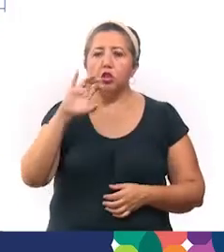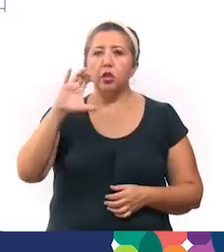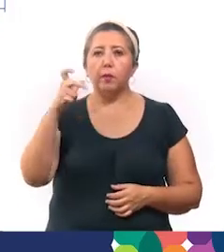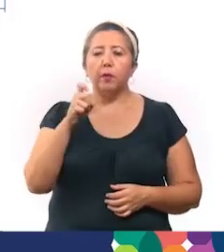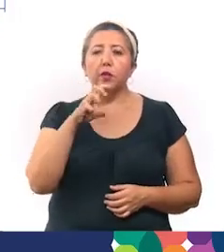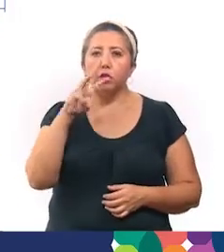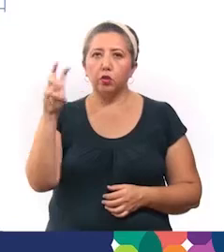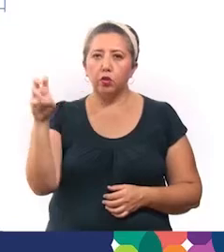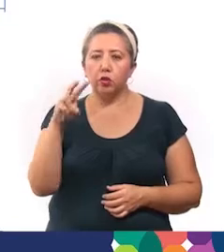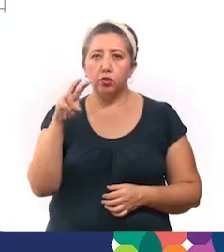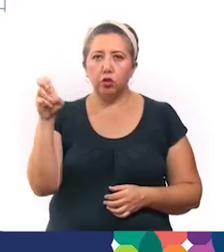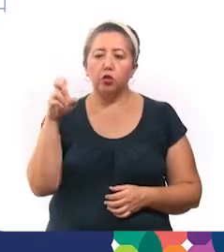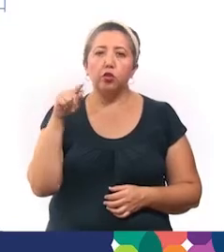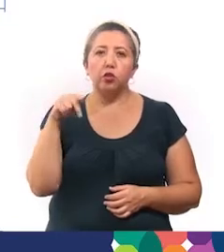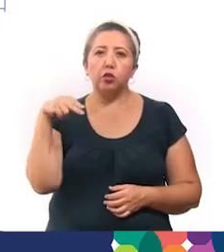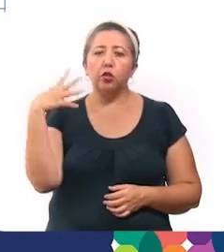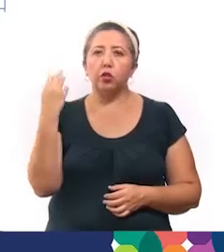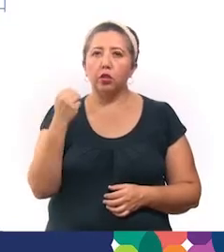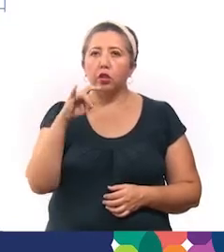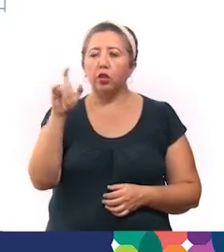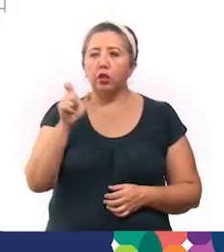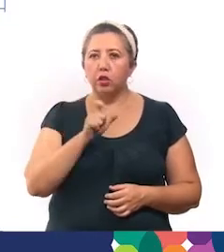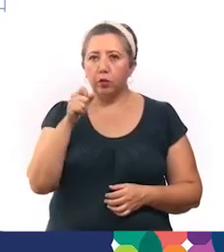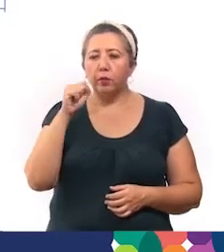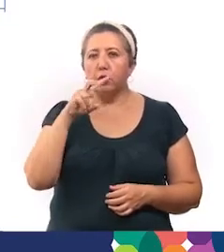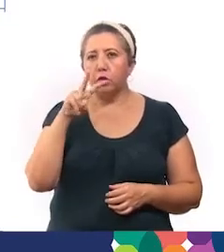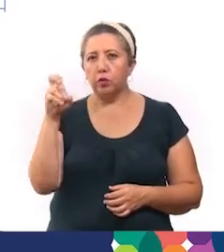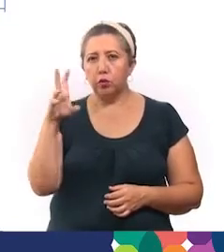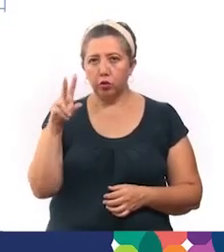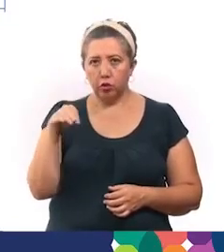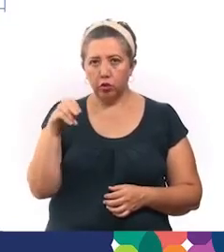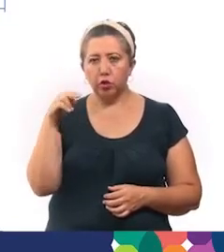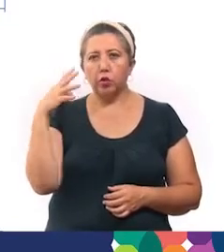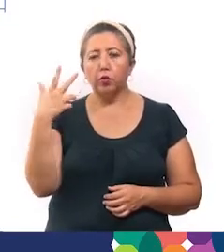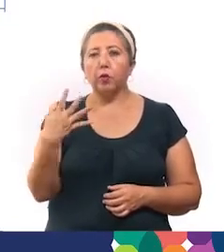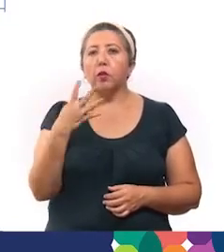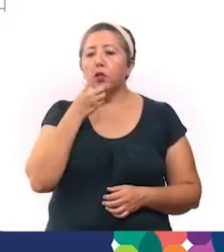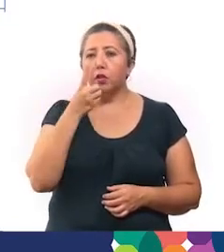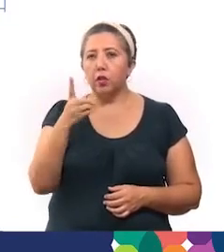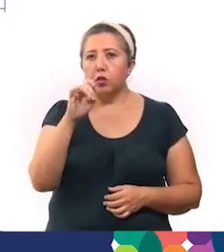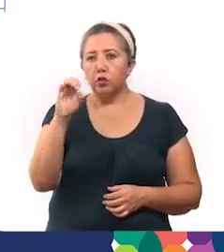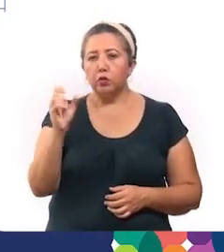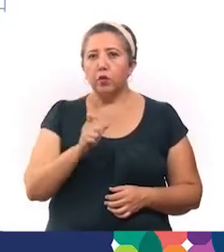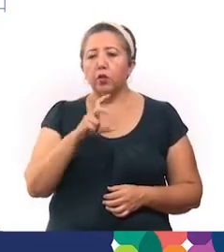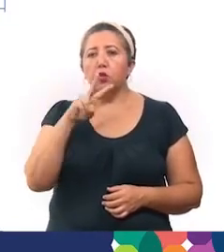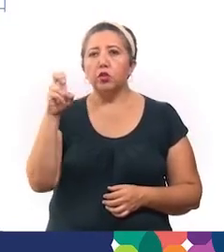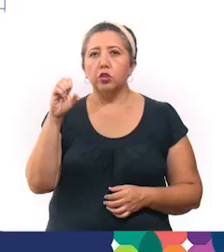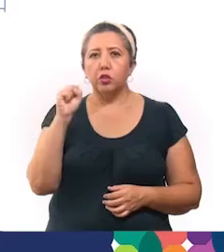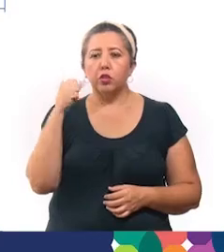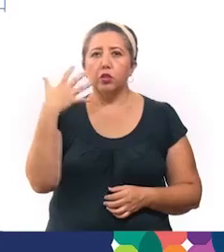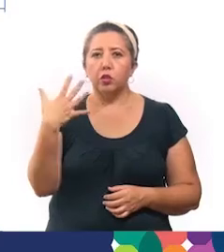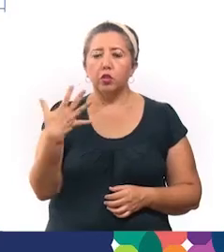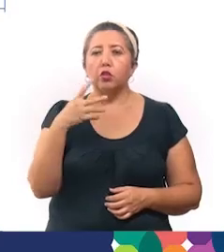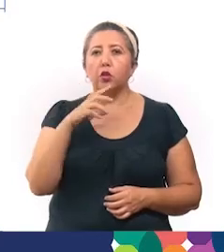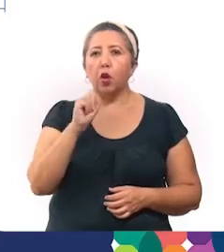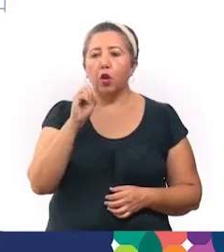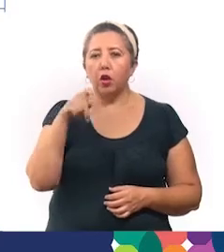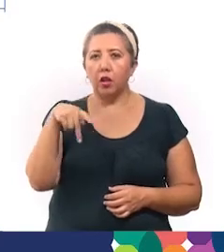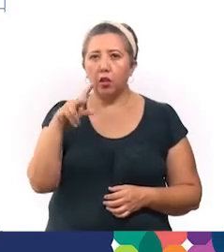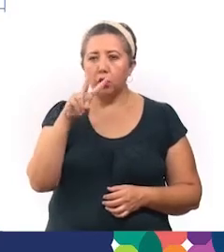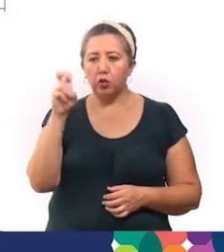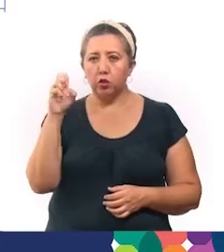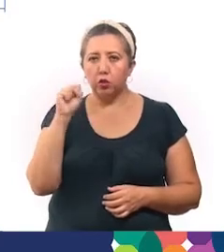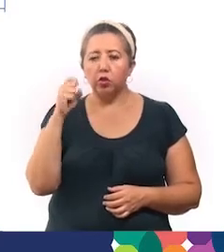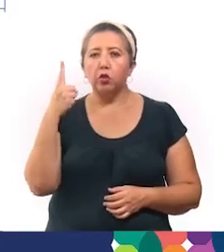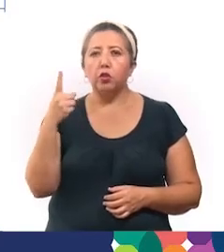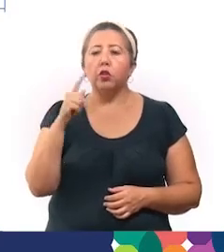Chemax 289, Tixcocop 284, Oxcuscap 265, Concal